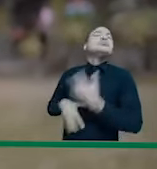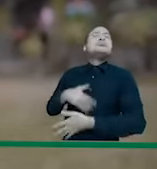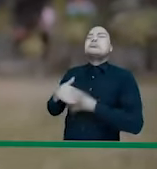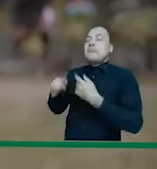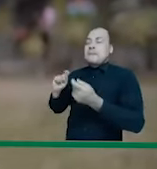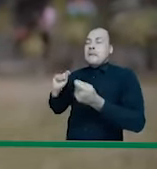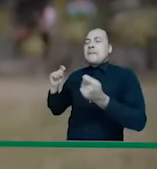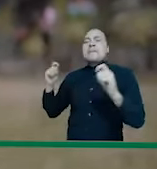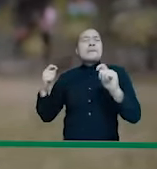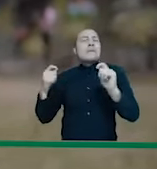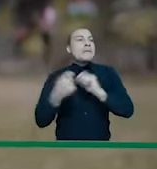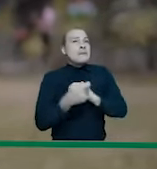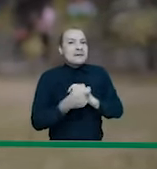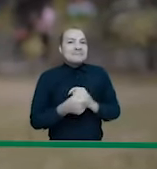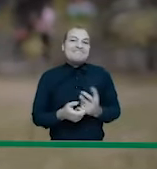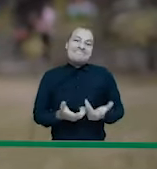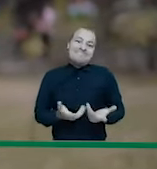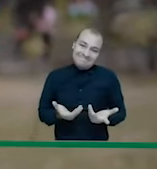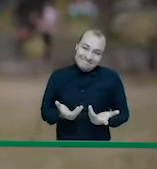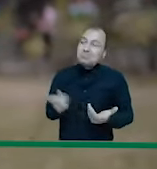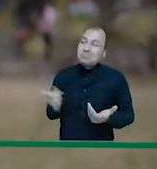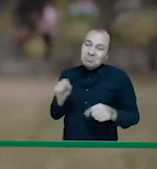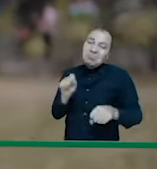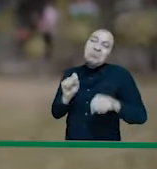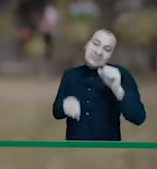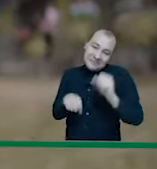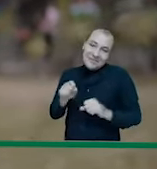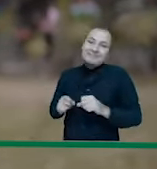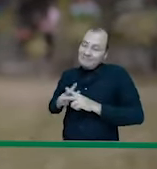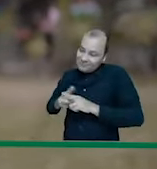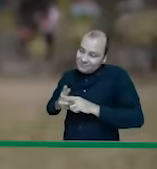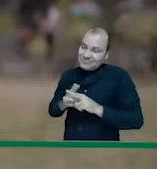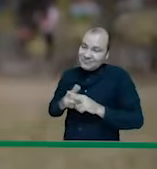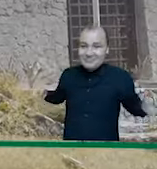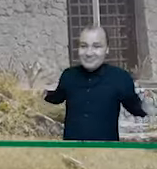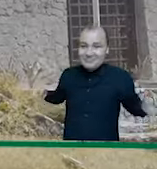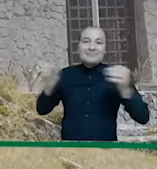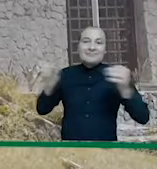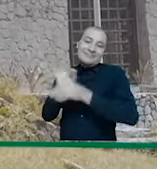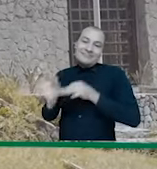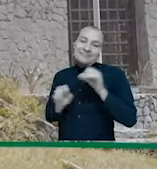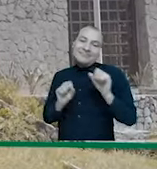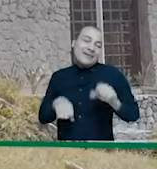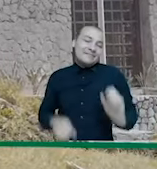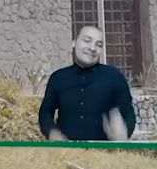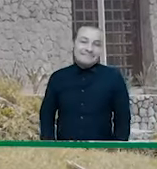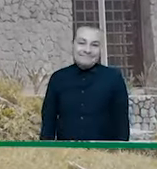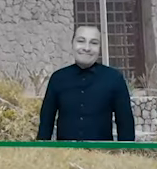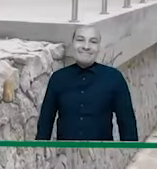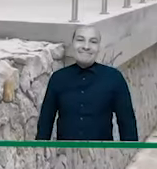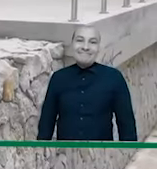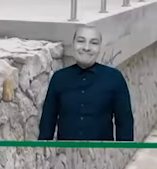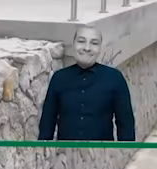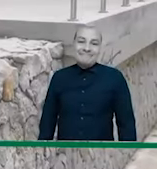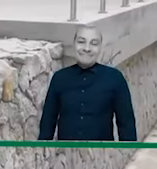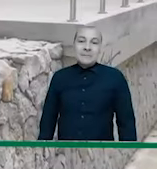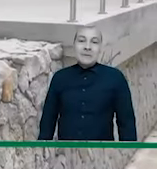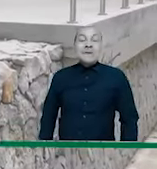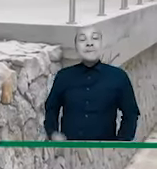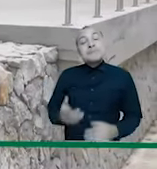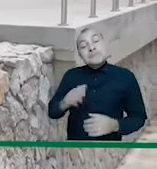las realidades de las personas, de las instituciones cambian, ¿sí? Como hoy sí es posible instalar una baranda